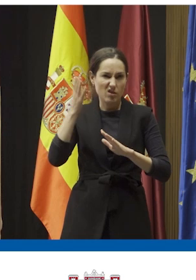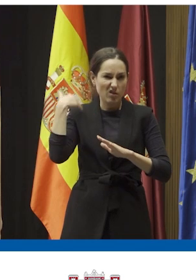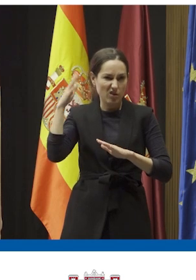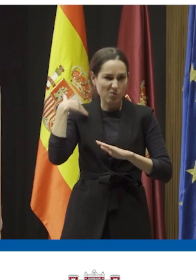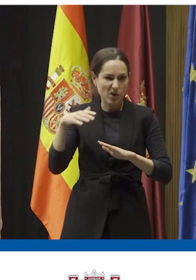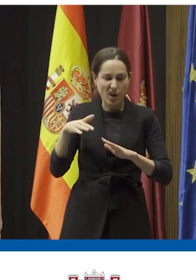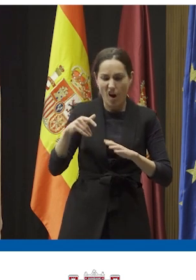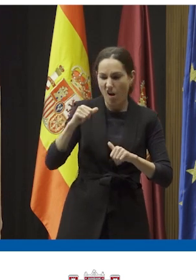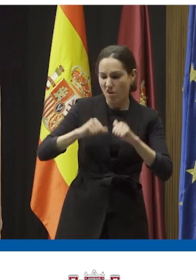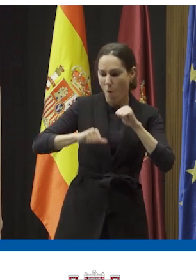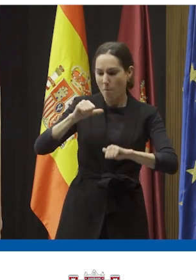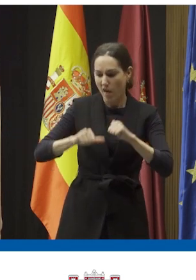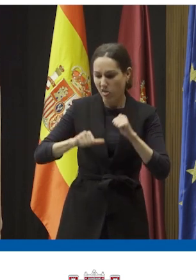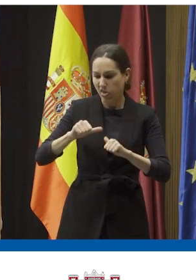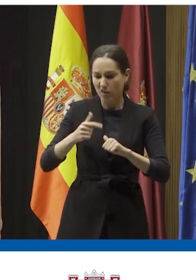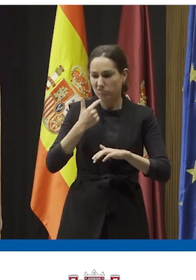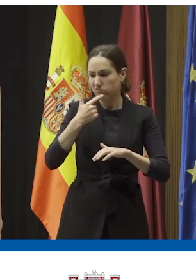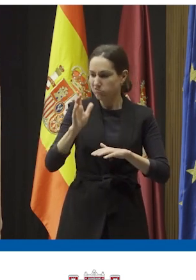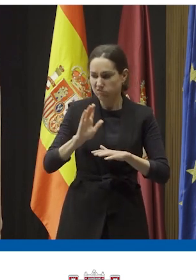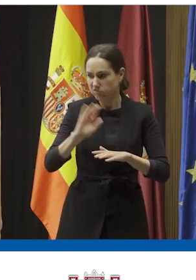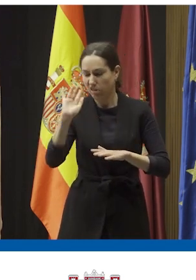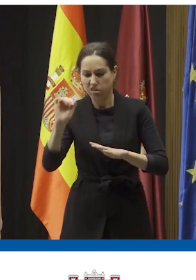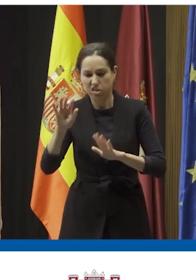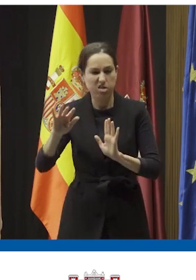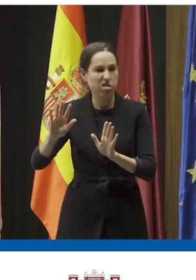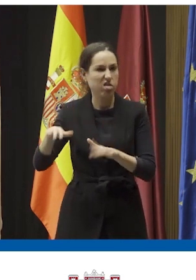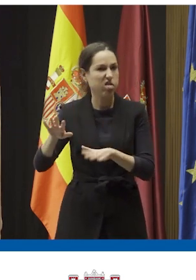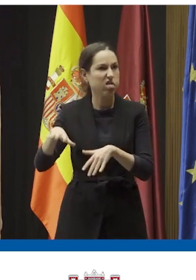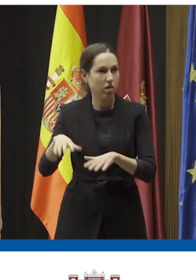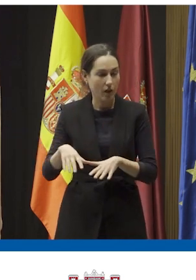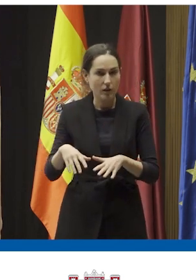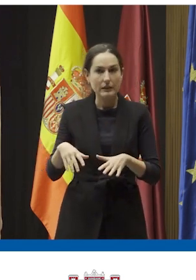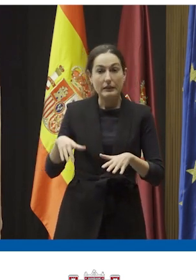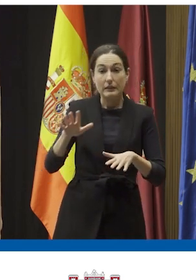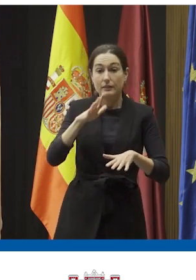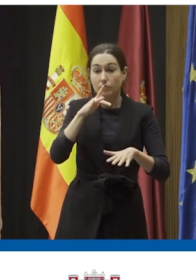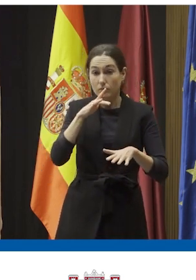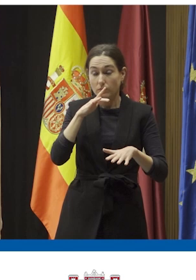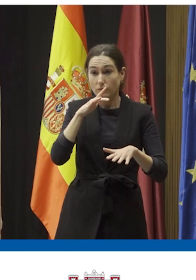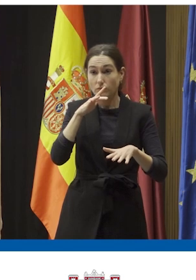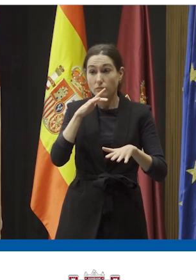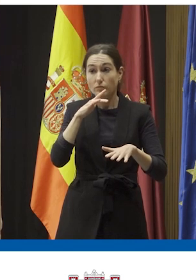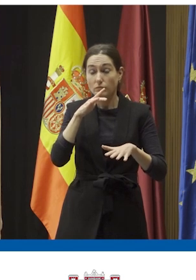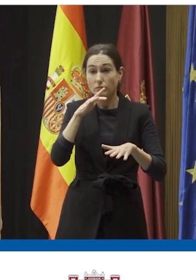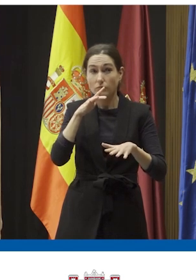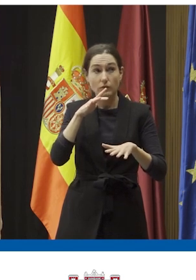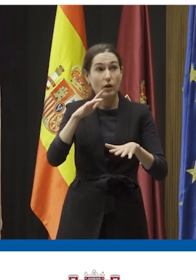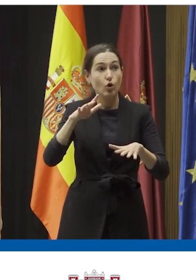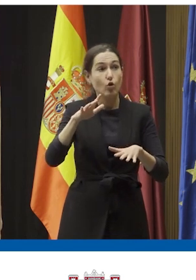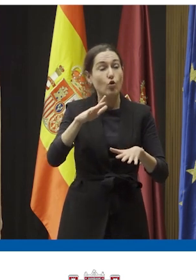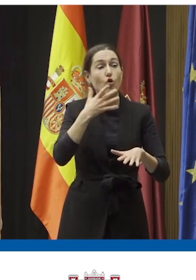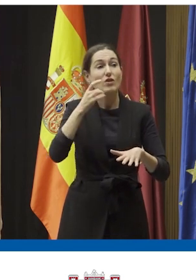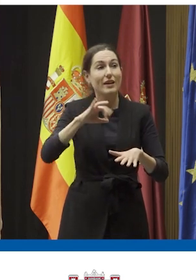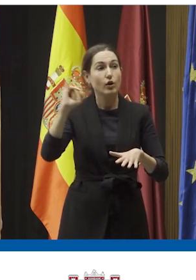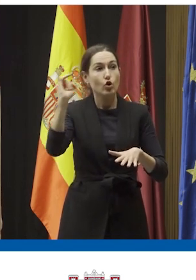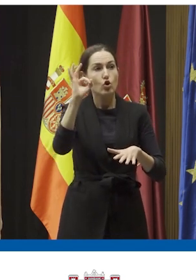arte de manos. El arte de manos, bueno, era esto, barberos, de alguna forma. ¿No? Aquí ya, con John Hunter,